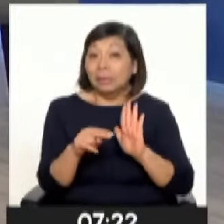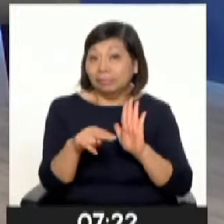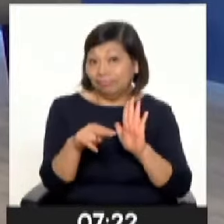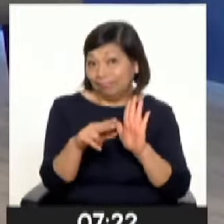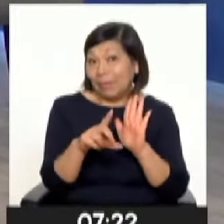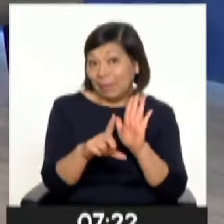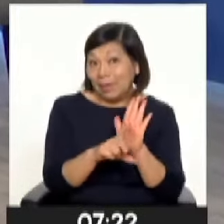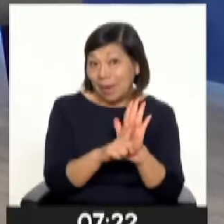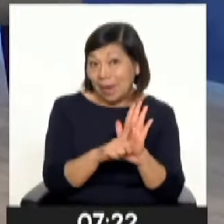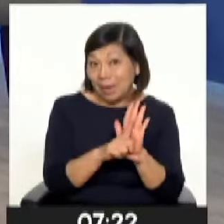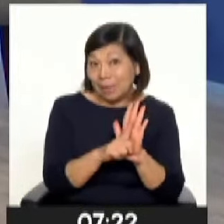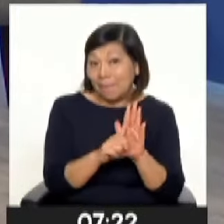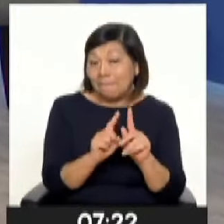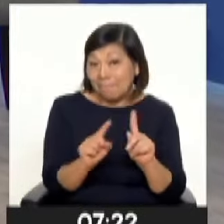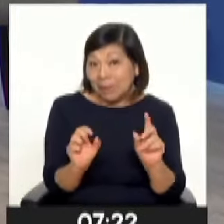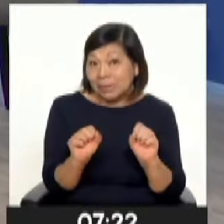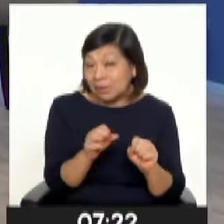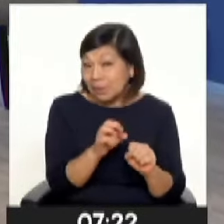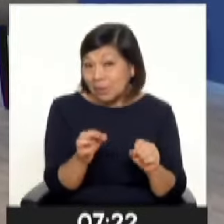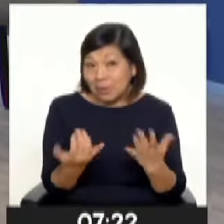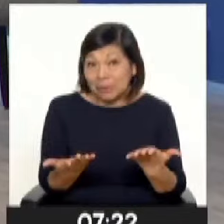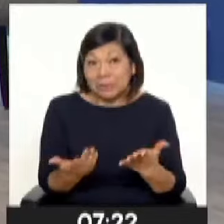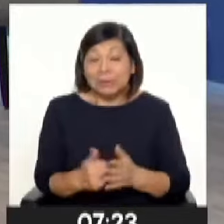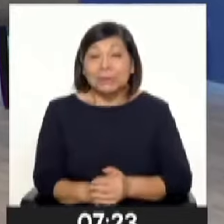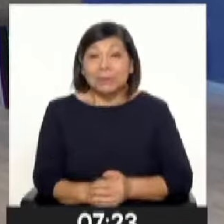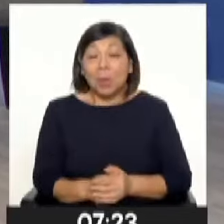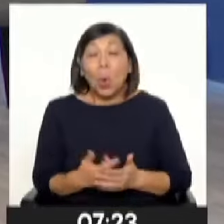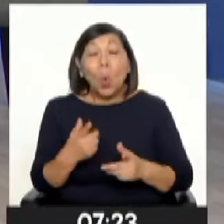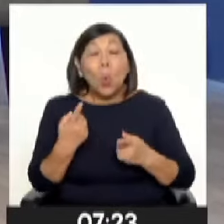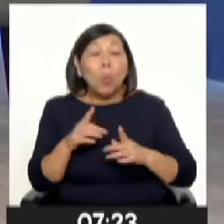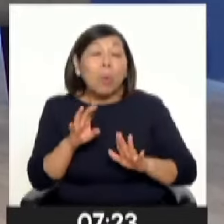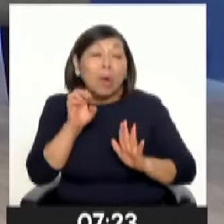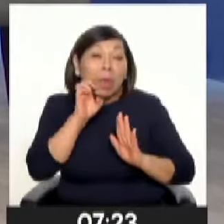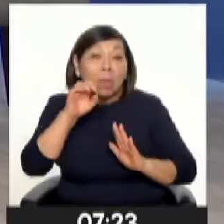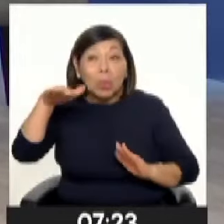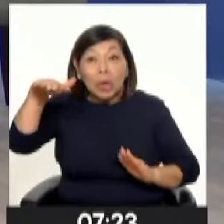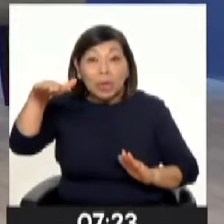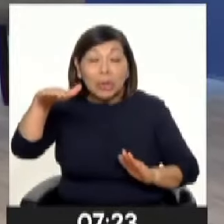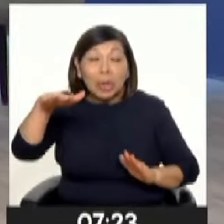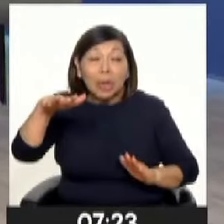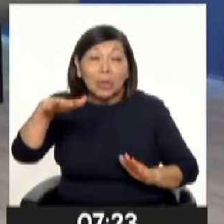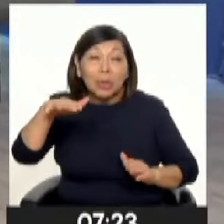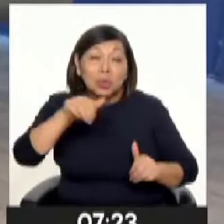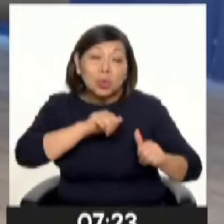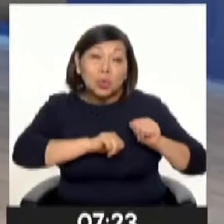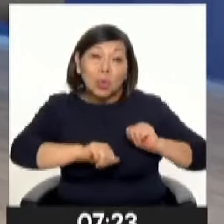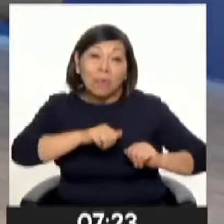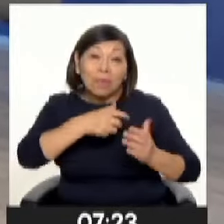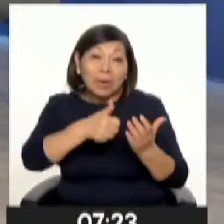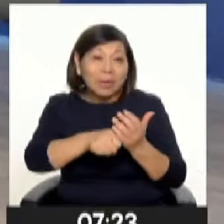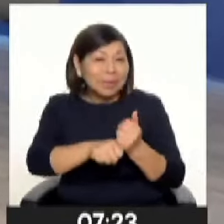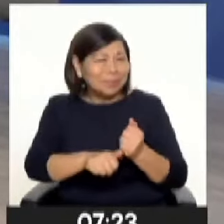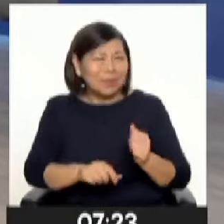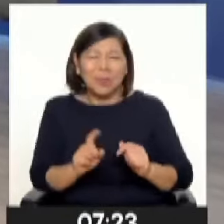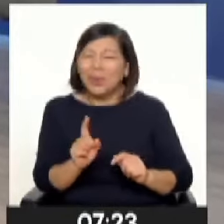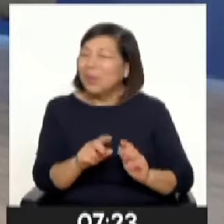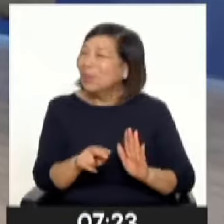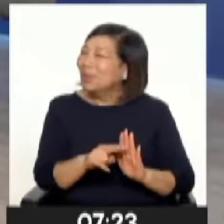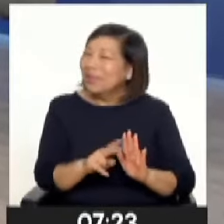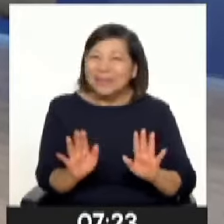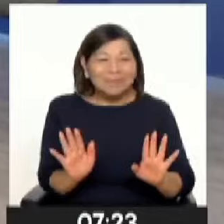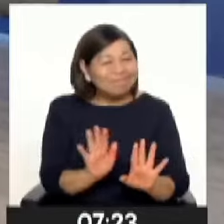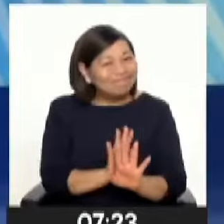sea utilizado sí o sí en caso de violación de una menor de edad? Primero, no se puede normalizar